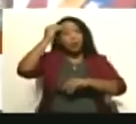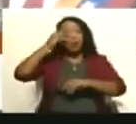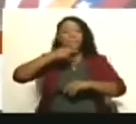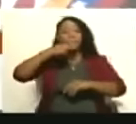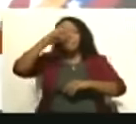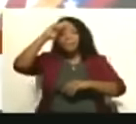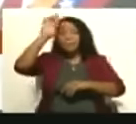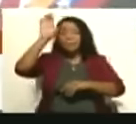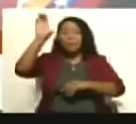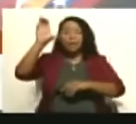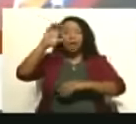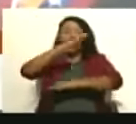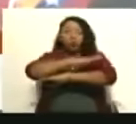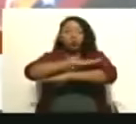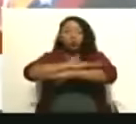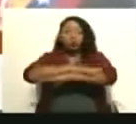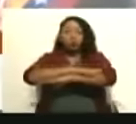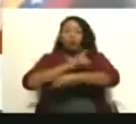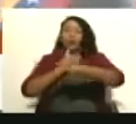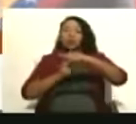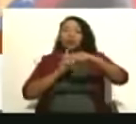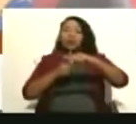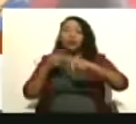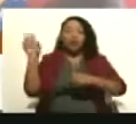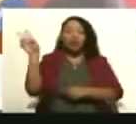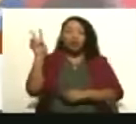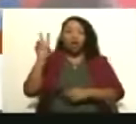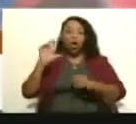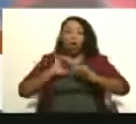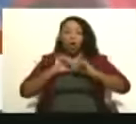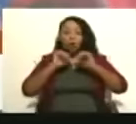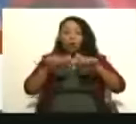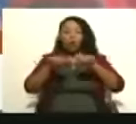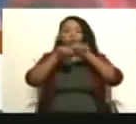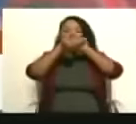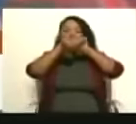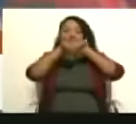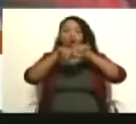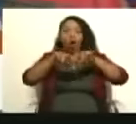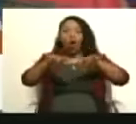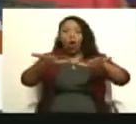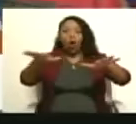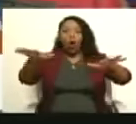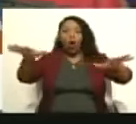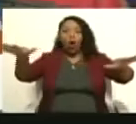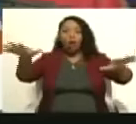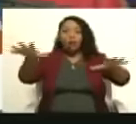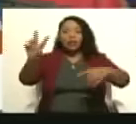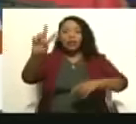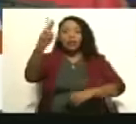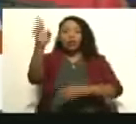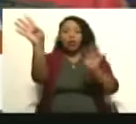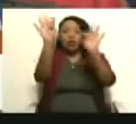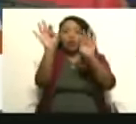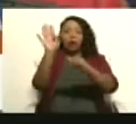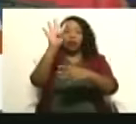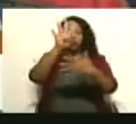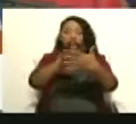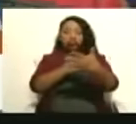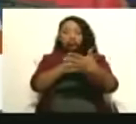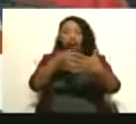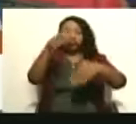actitud afirmativa del venezolano, damos inicio a este despliegue como parte de la segunda fase del cronograma